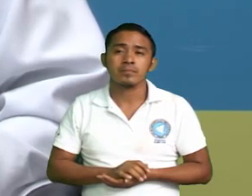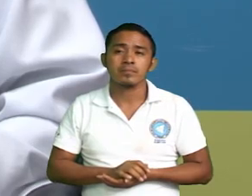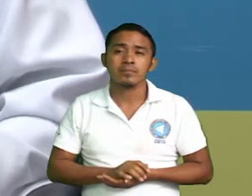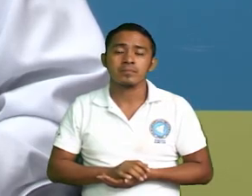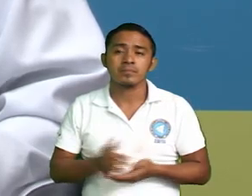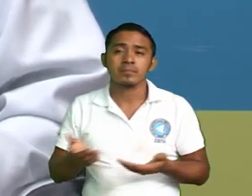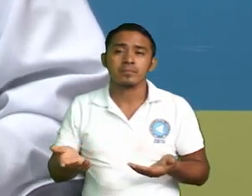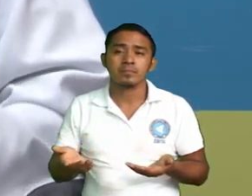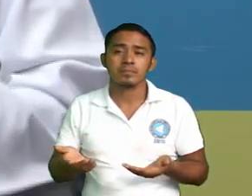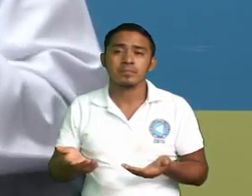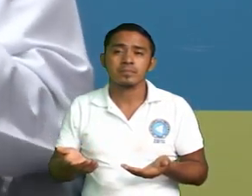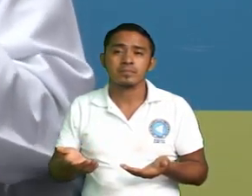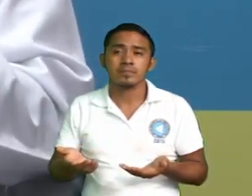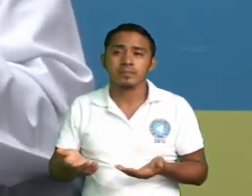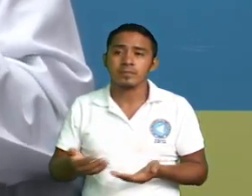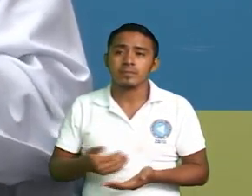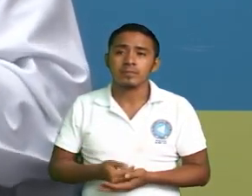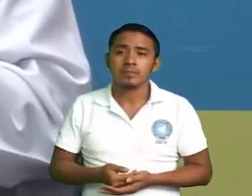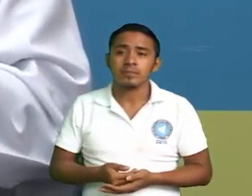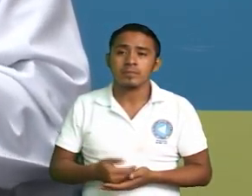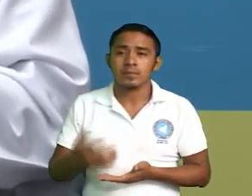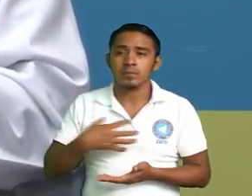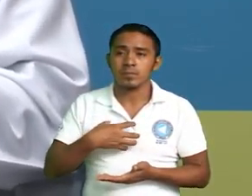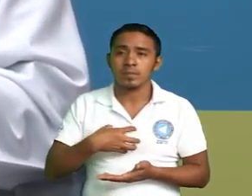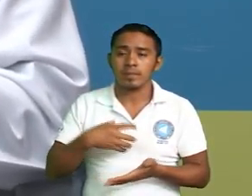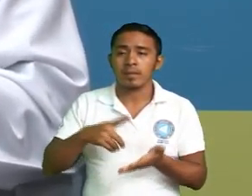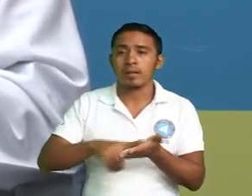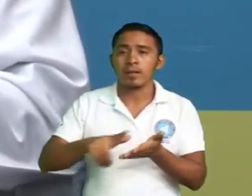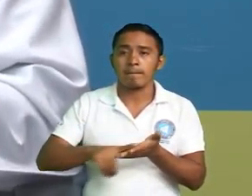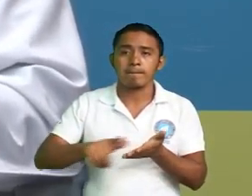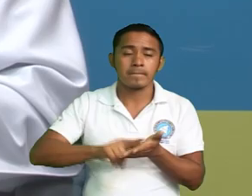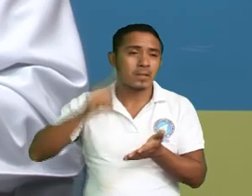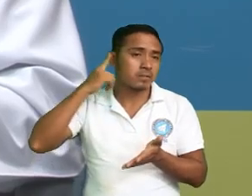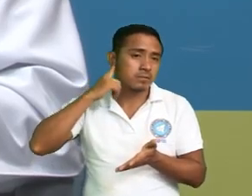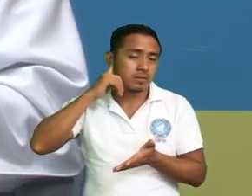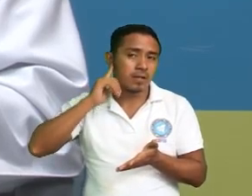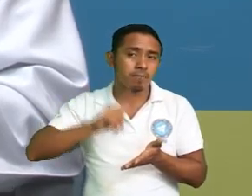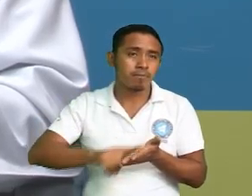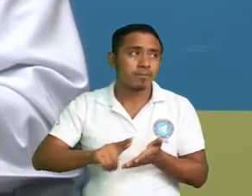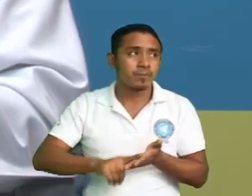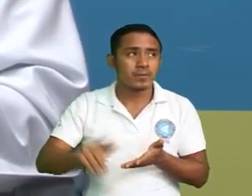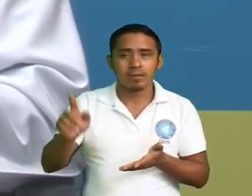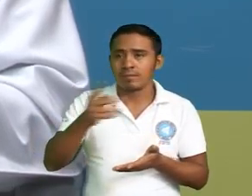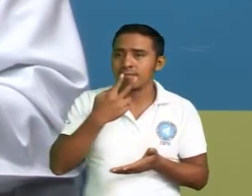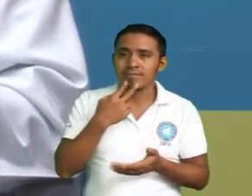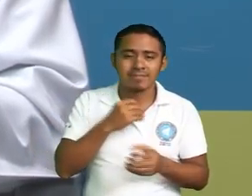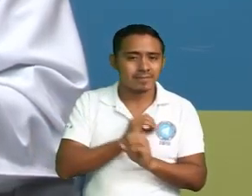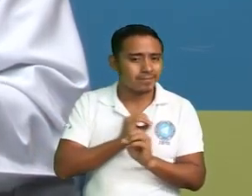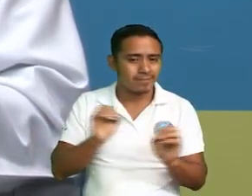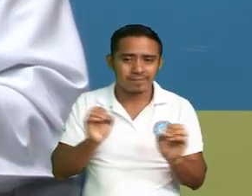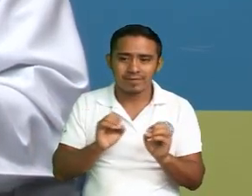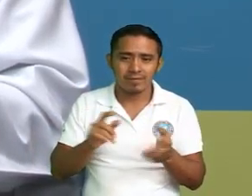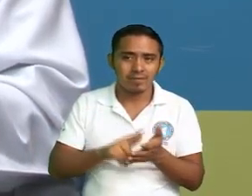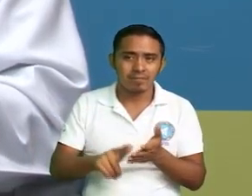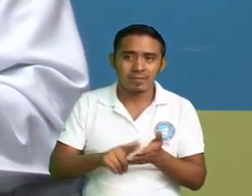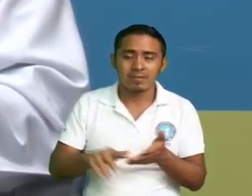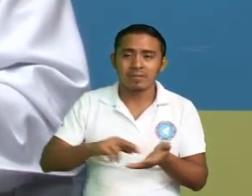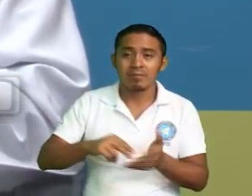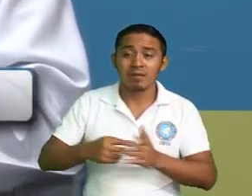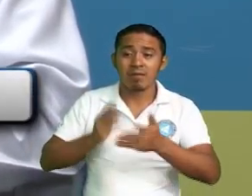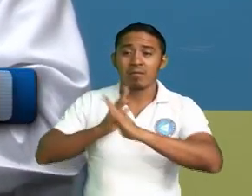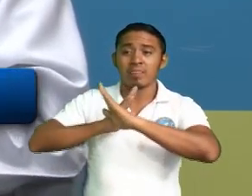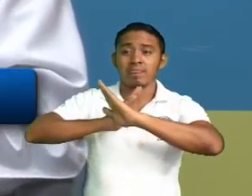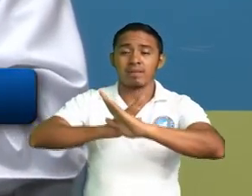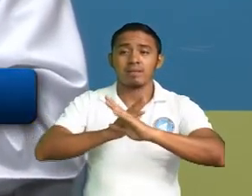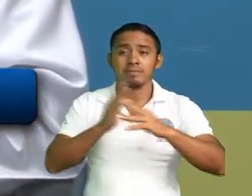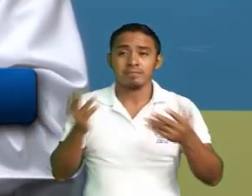que está haciendo higiene del conducto auditivo, pero no hace limpieza, más bien entonces